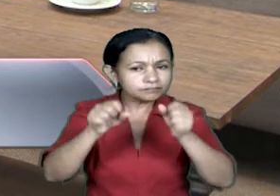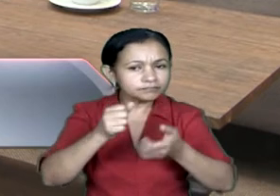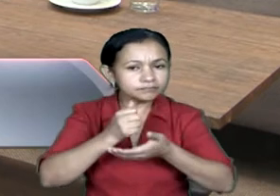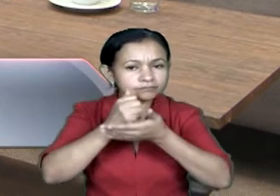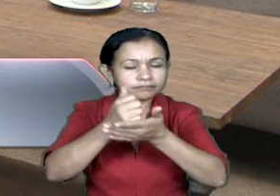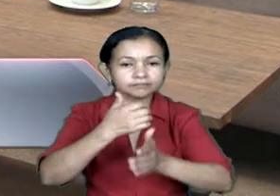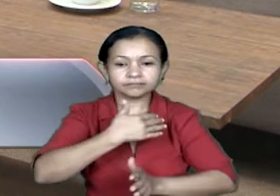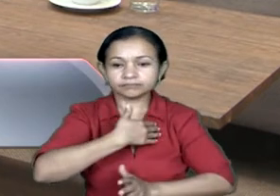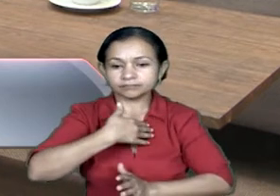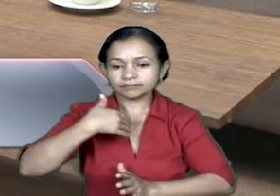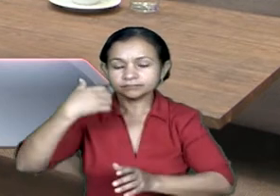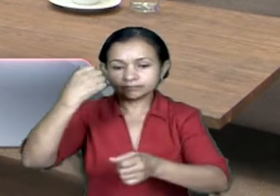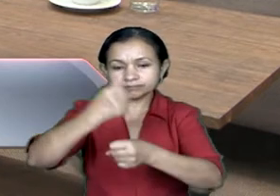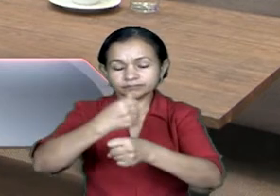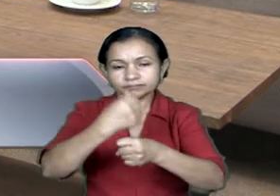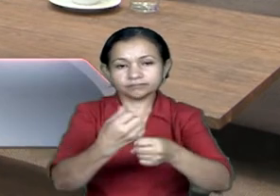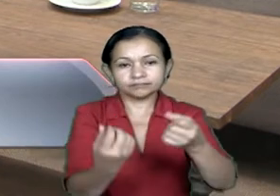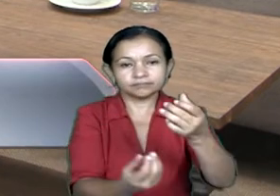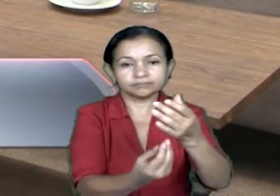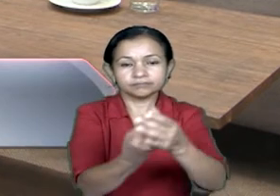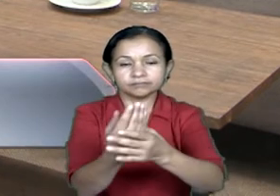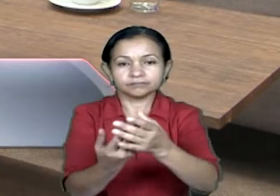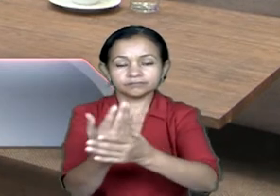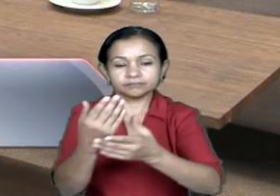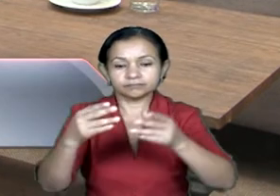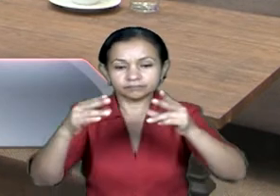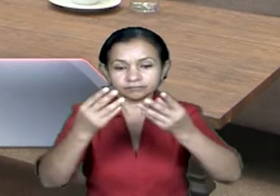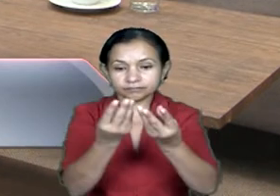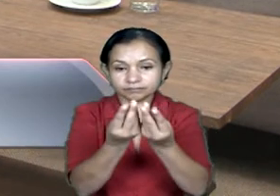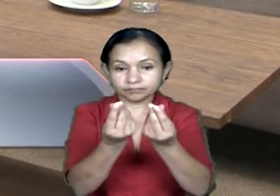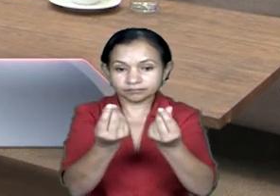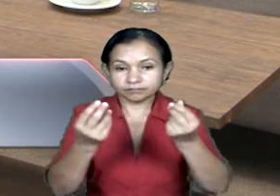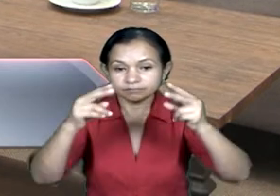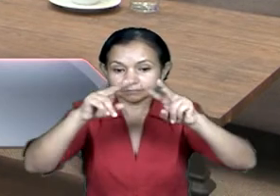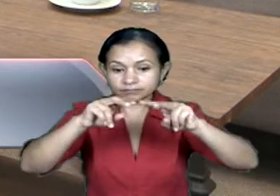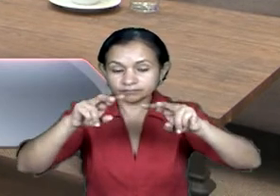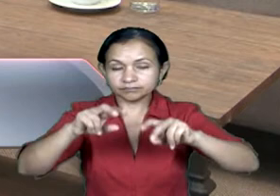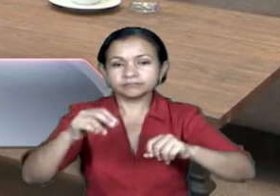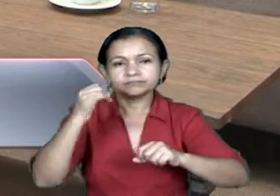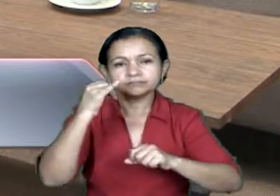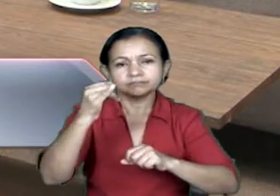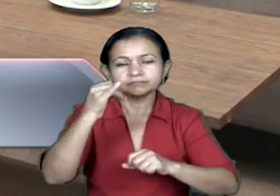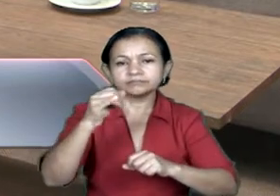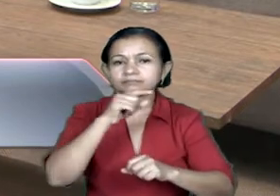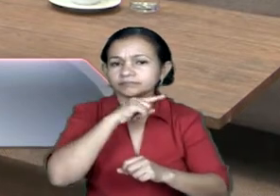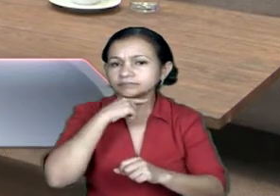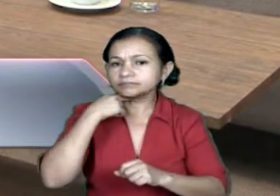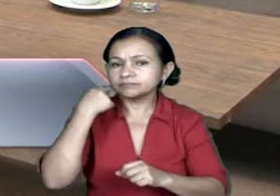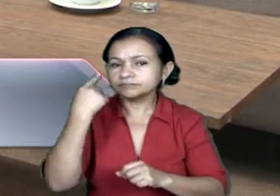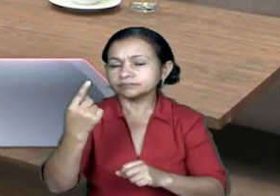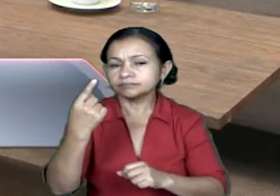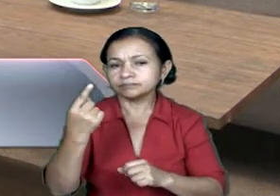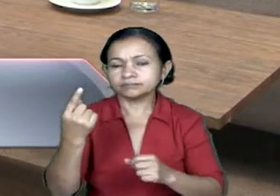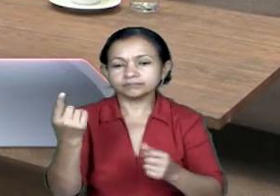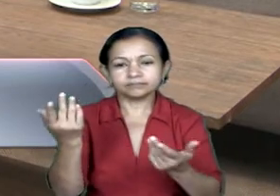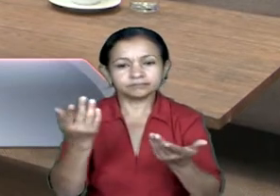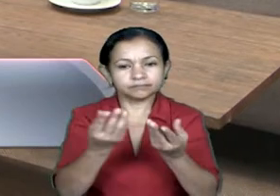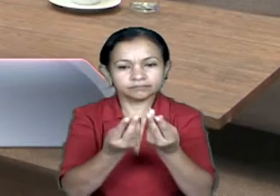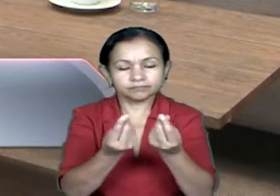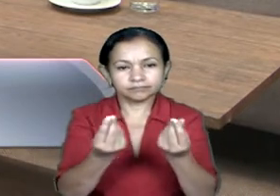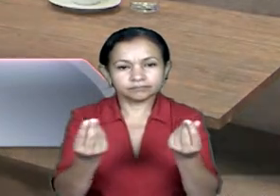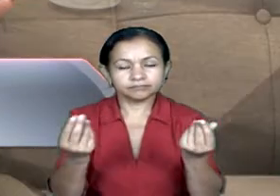para mejorar la producción en nuestro país, el análisis de suelo. Así es, sí, sí, claro, sabe que en qué parte del suelo, ¿no?